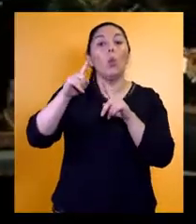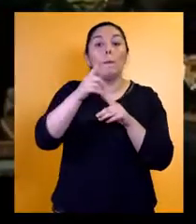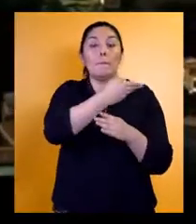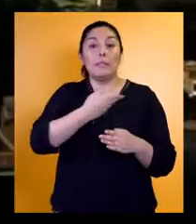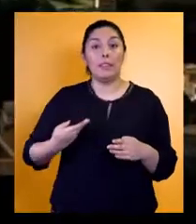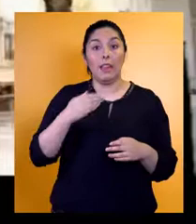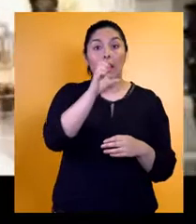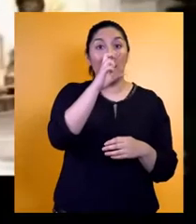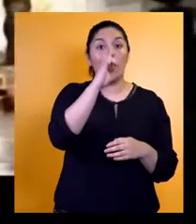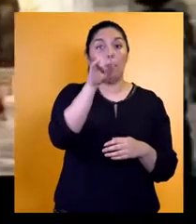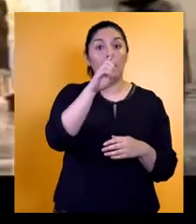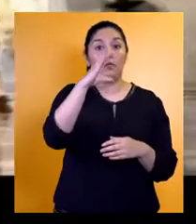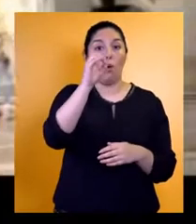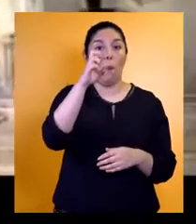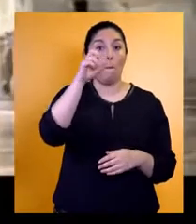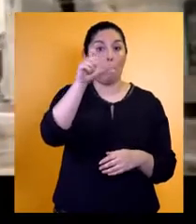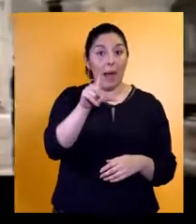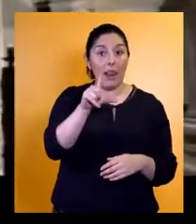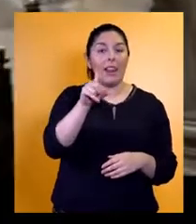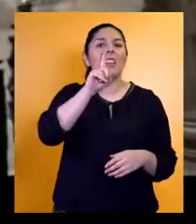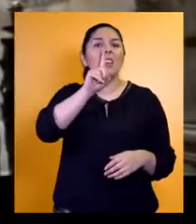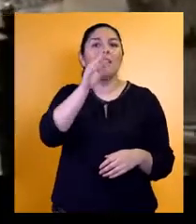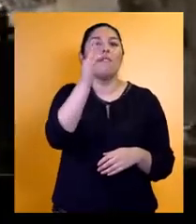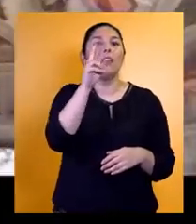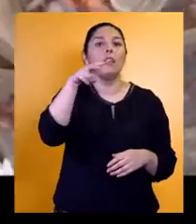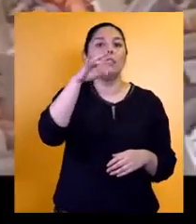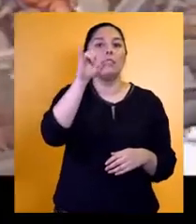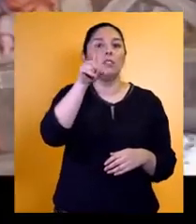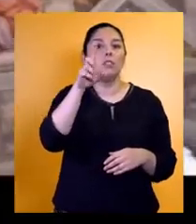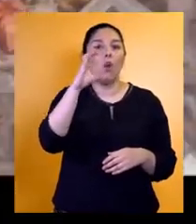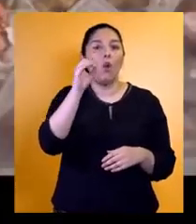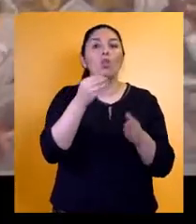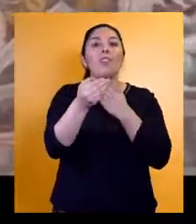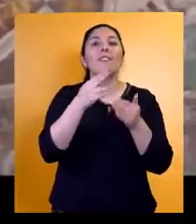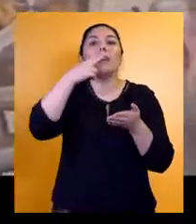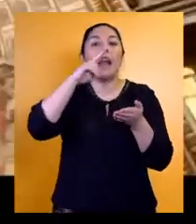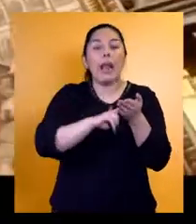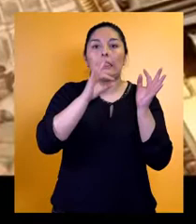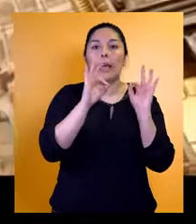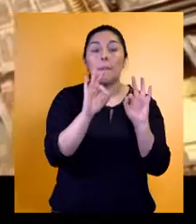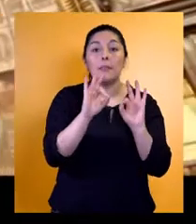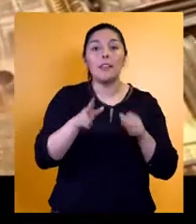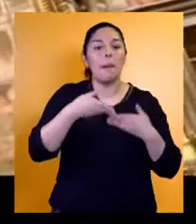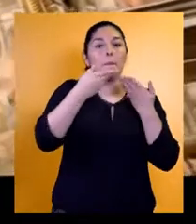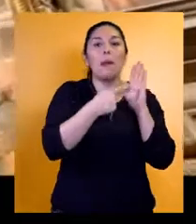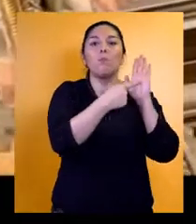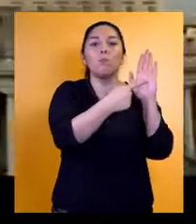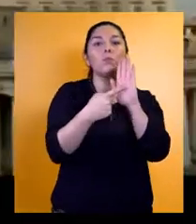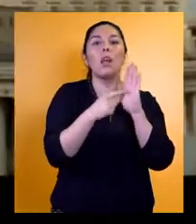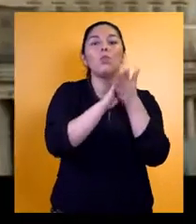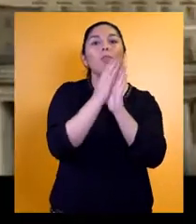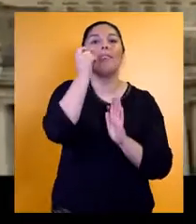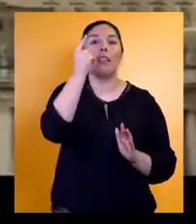de Chile una carta redactada personalmente y dirigida a todo el pueblo de Dios. Por su parte, el obispo Juan Barros emitió